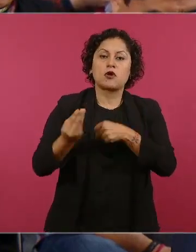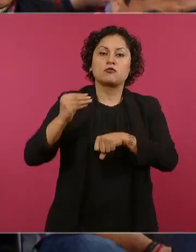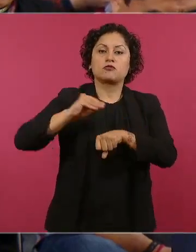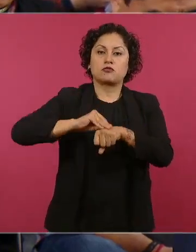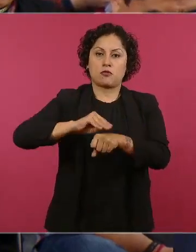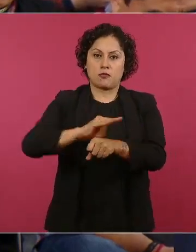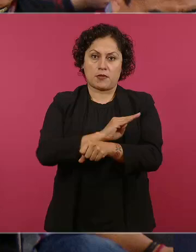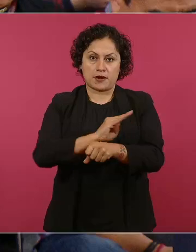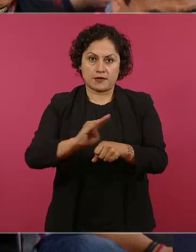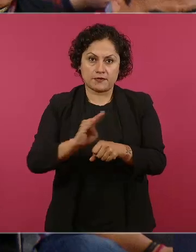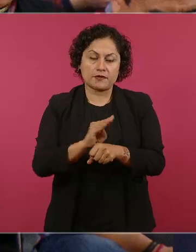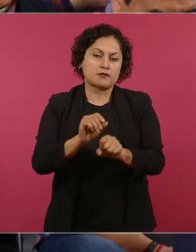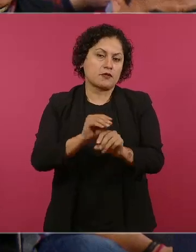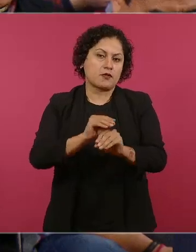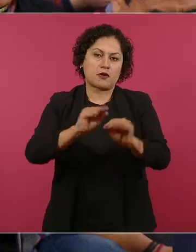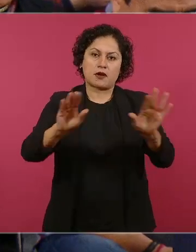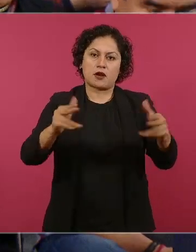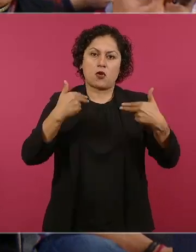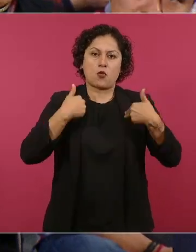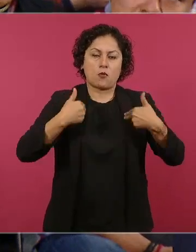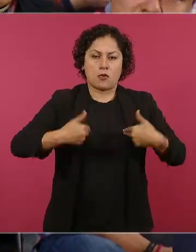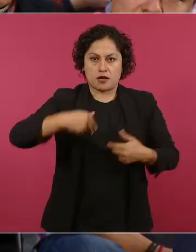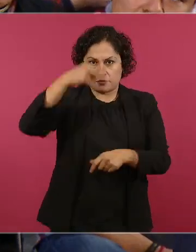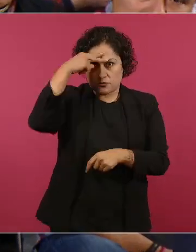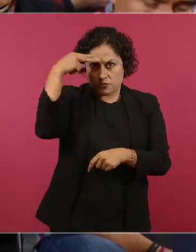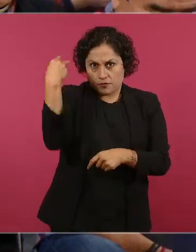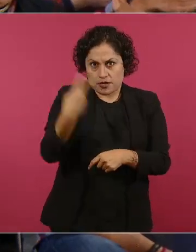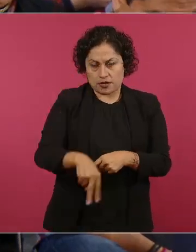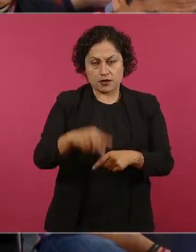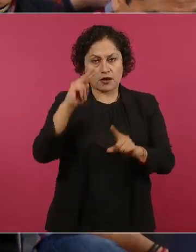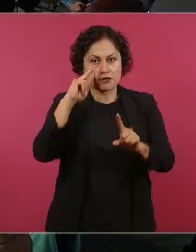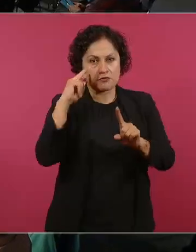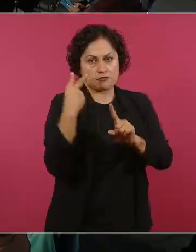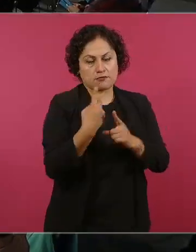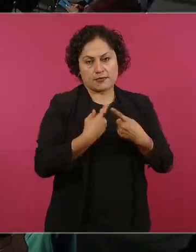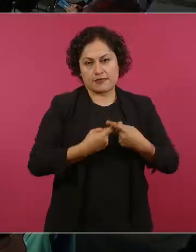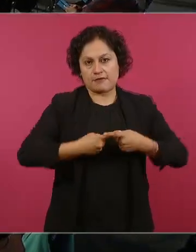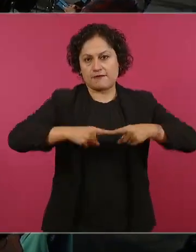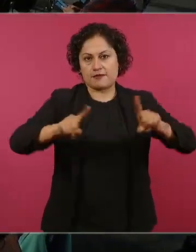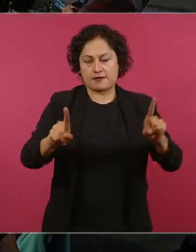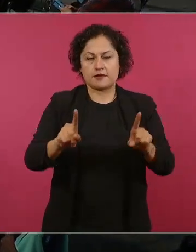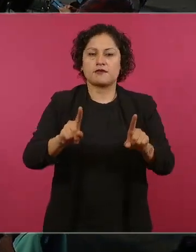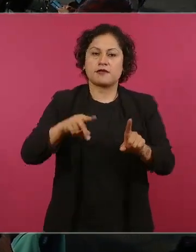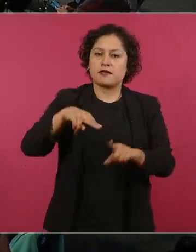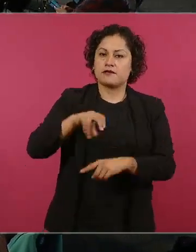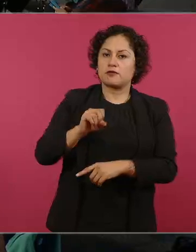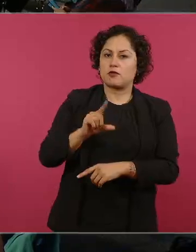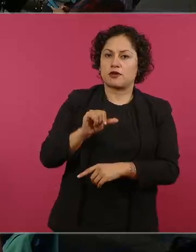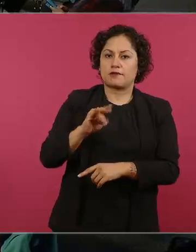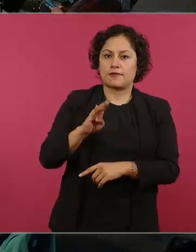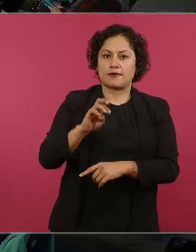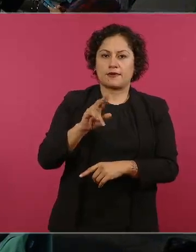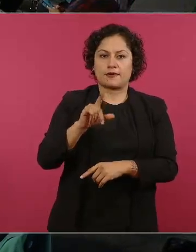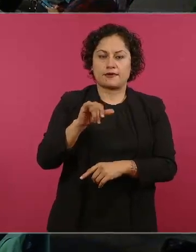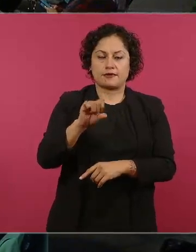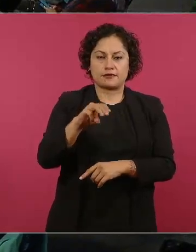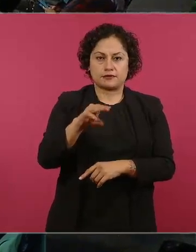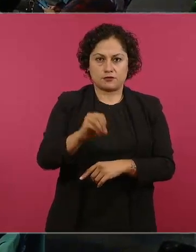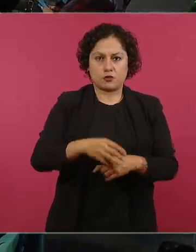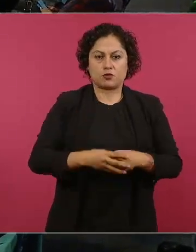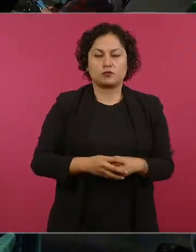el humanismo mexicano representa otra cosa distinta al neoliberalismo. También pasa